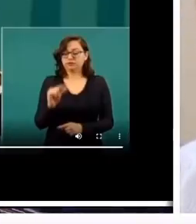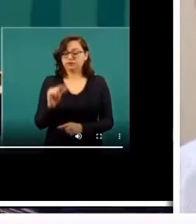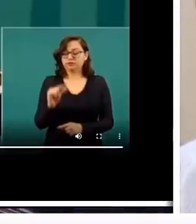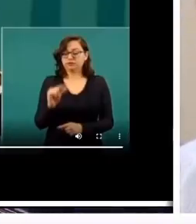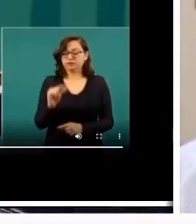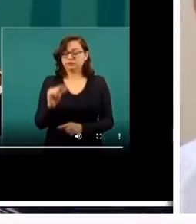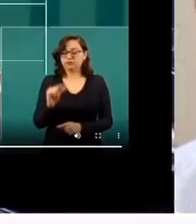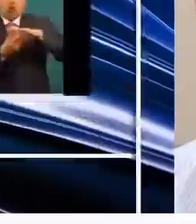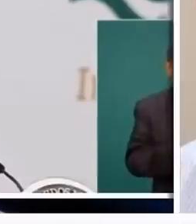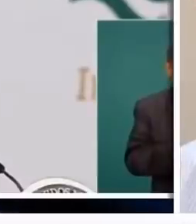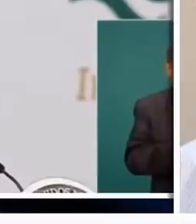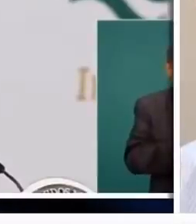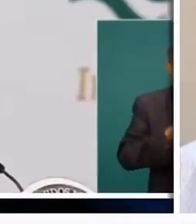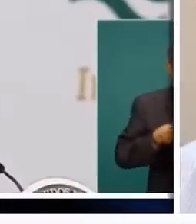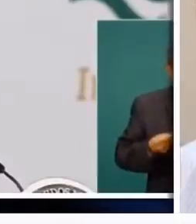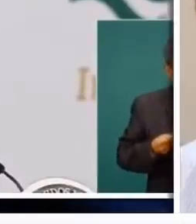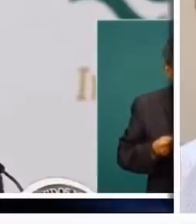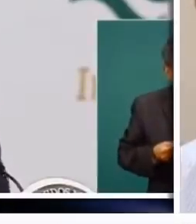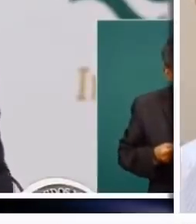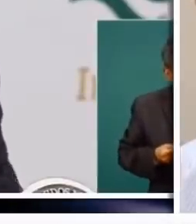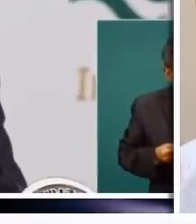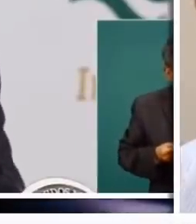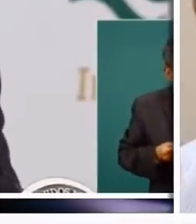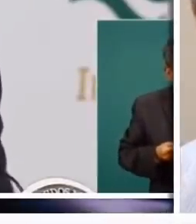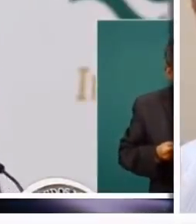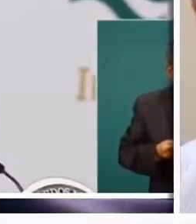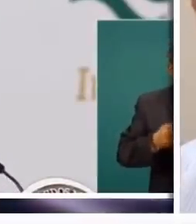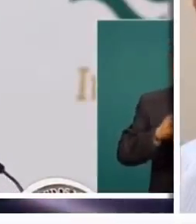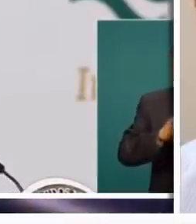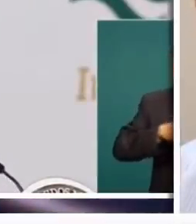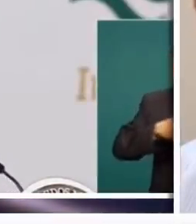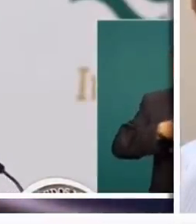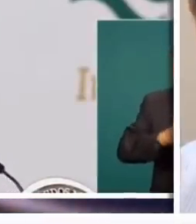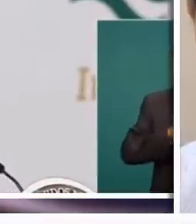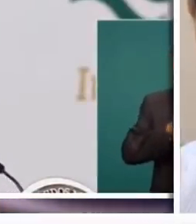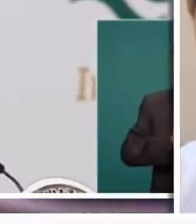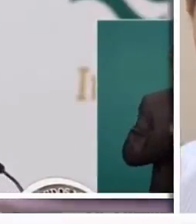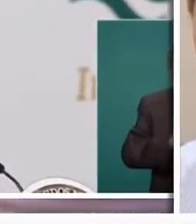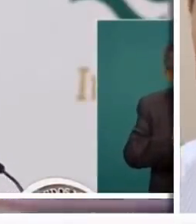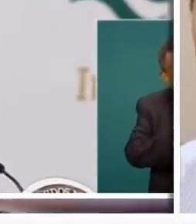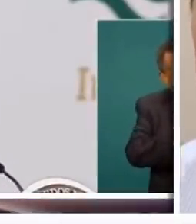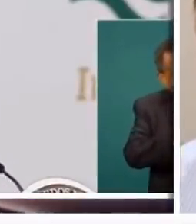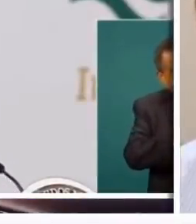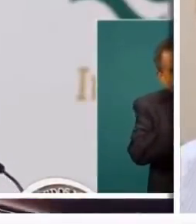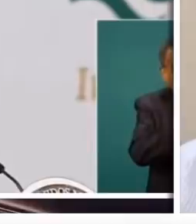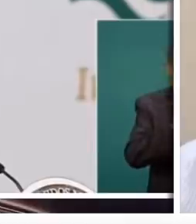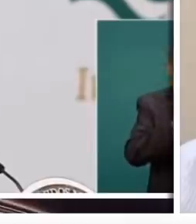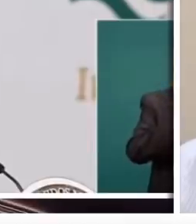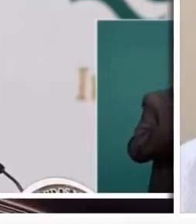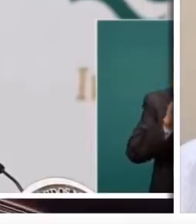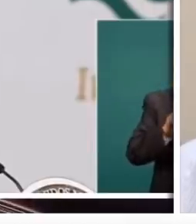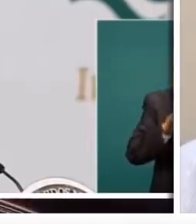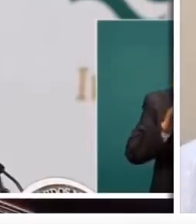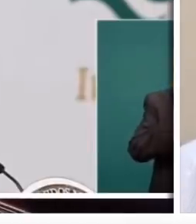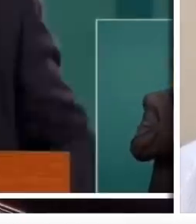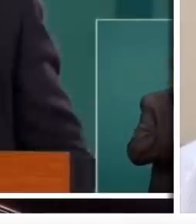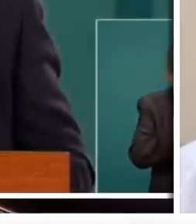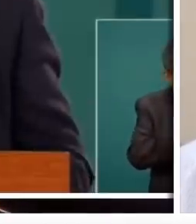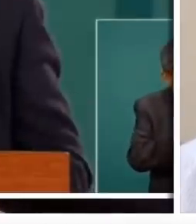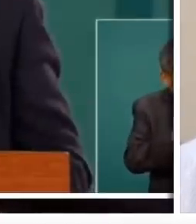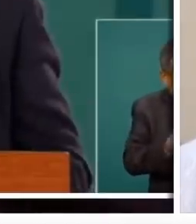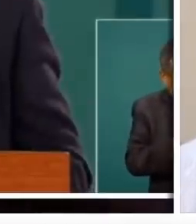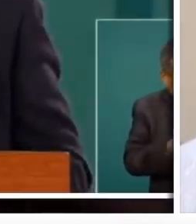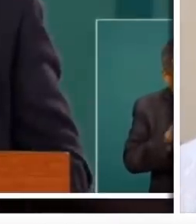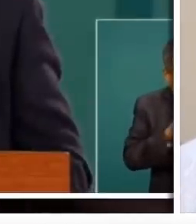veces surge tan clara tan claramente y con tanta precisión se da en el caso de mexicanos contra la corrupción